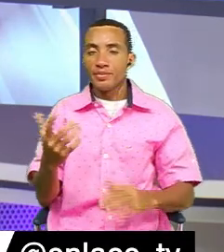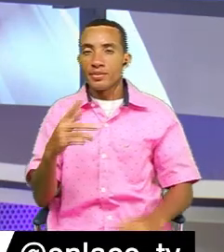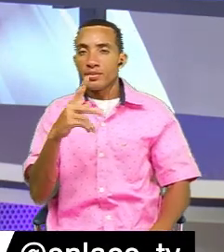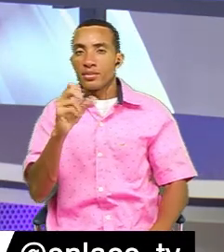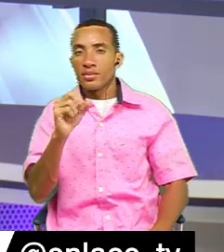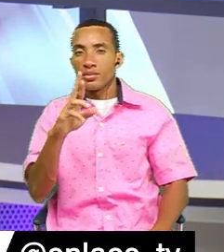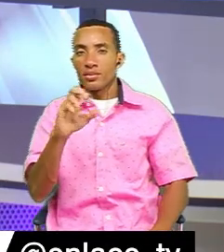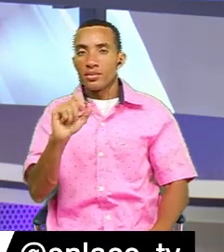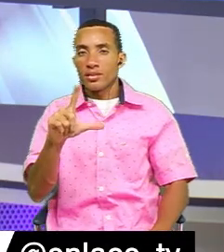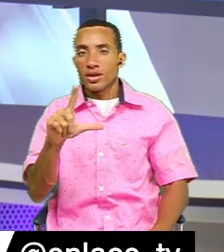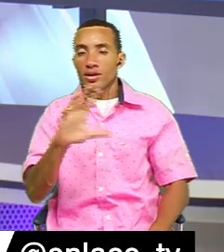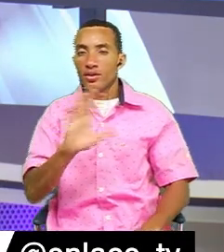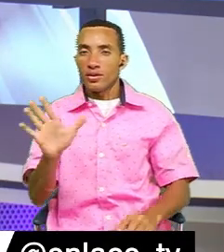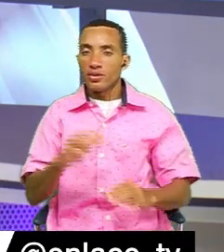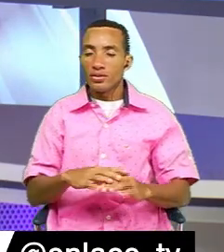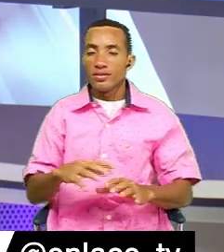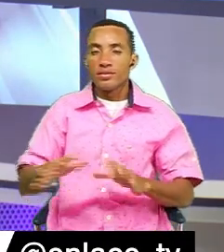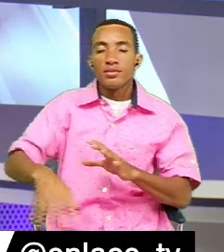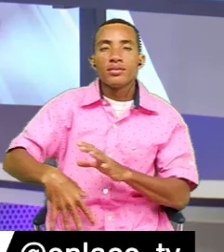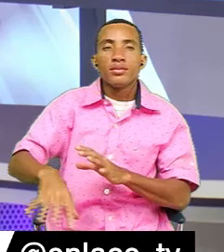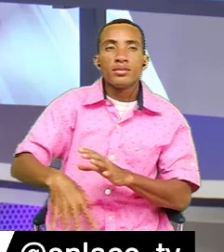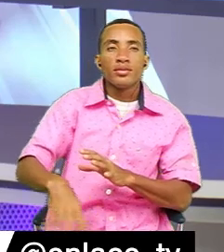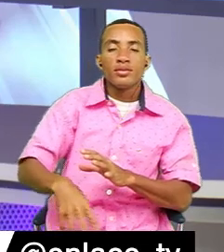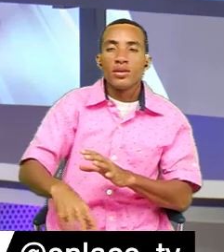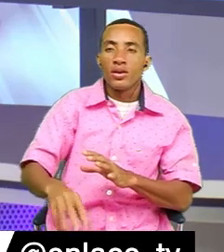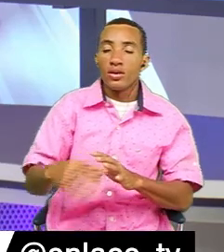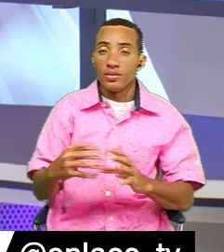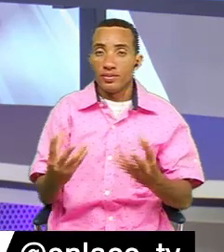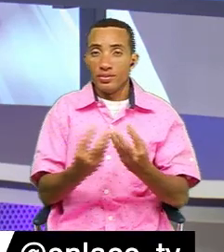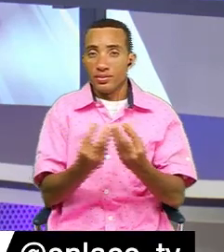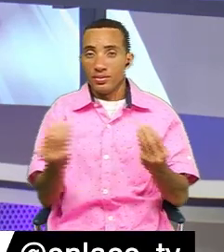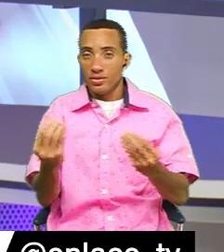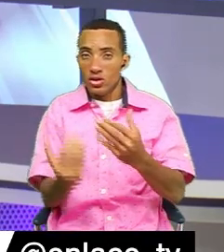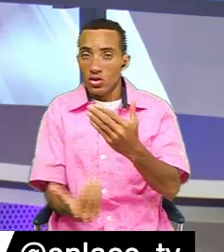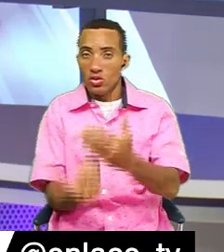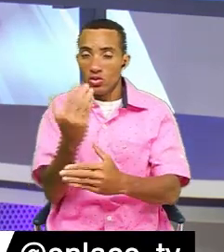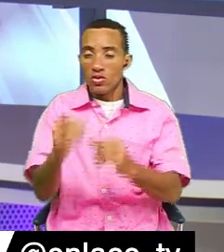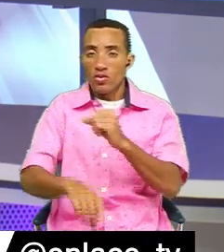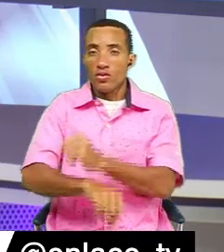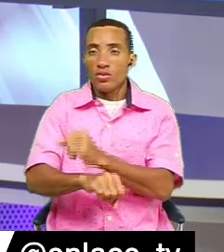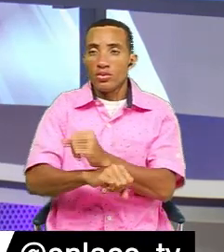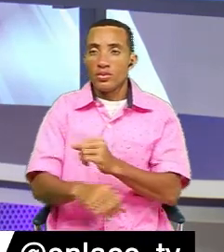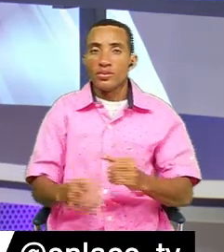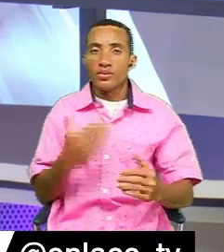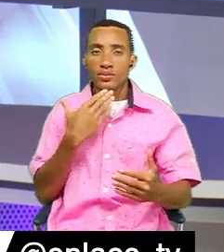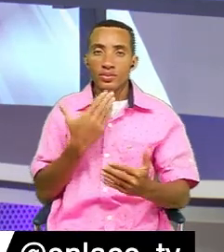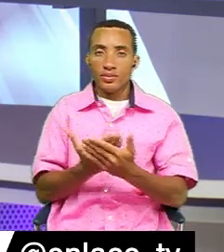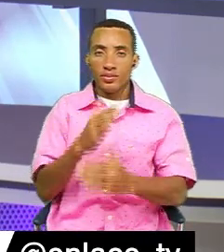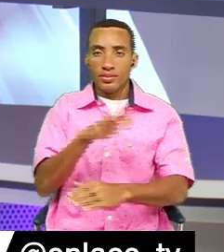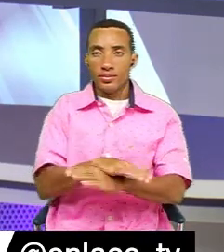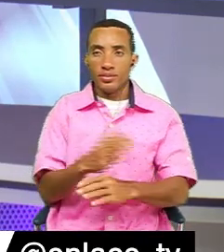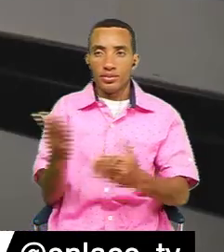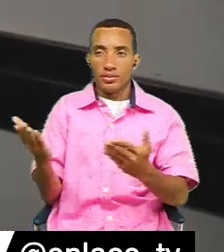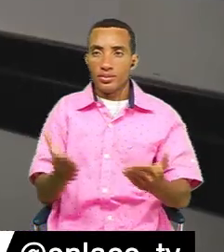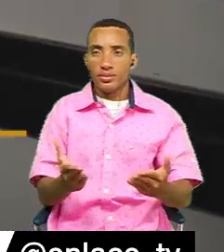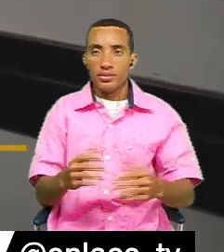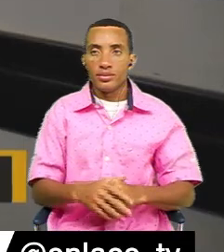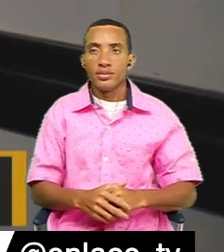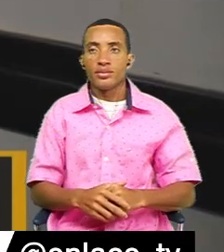quien hace presencia en el sorteo del 14º hexagonal de fútbol Nuevos Talentos. Carol, buenas tardes y adelante con la información.